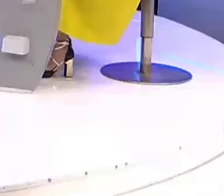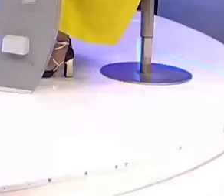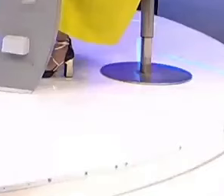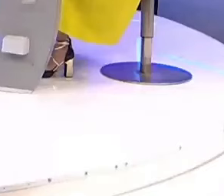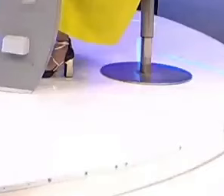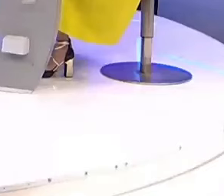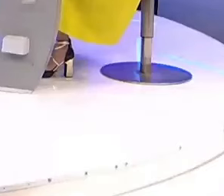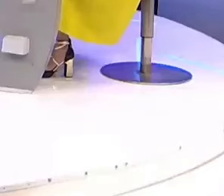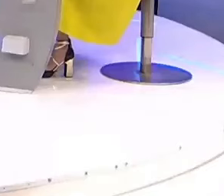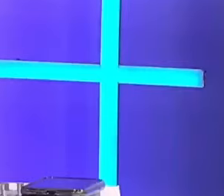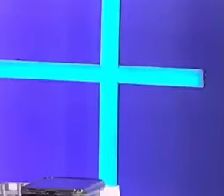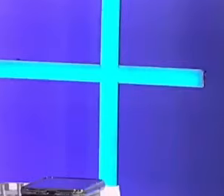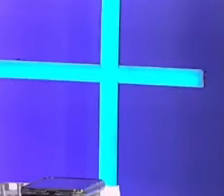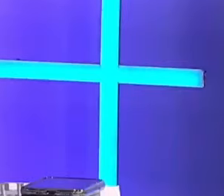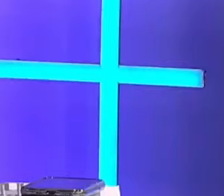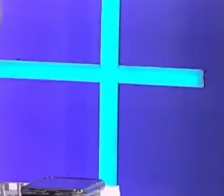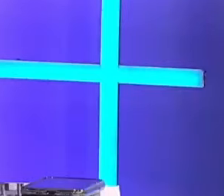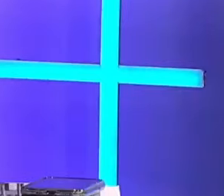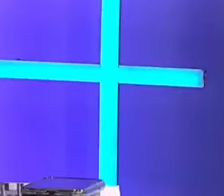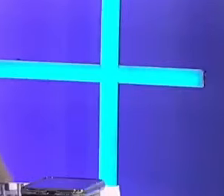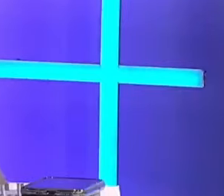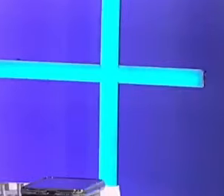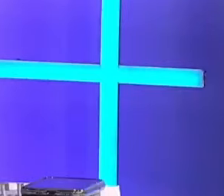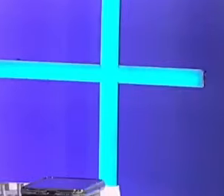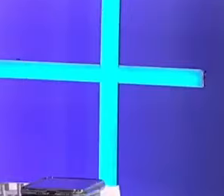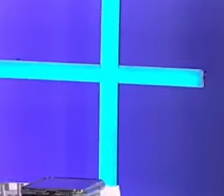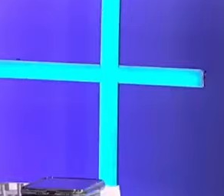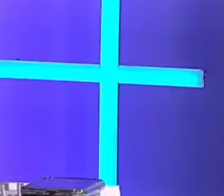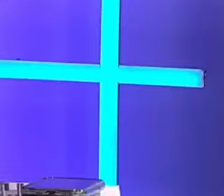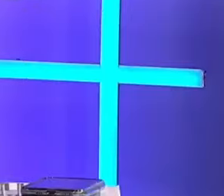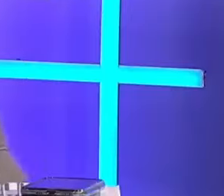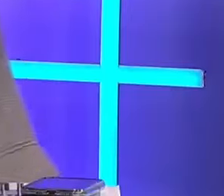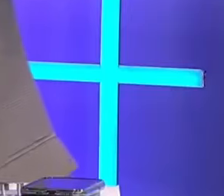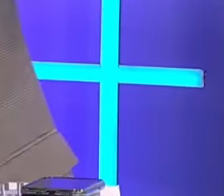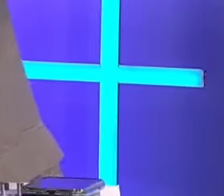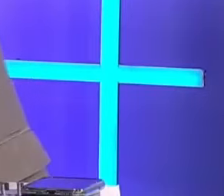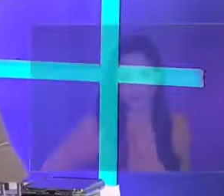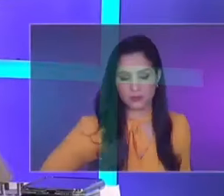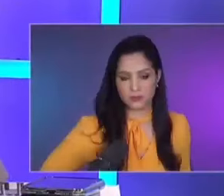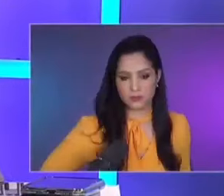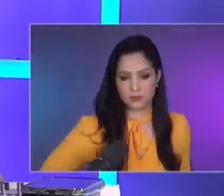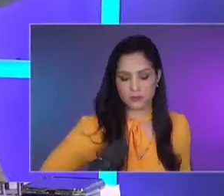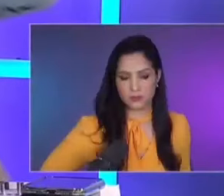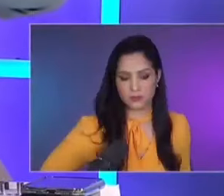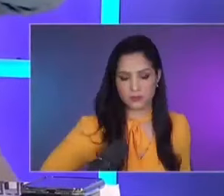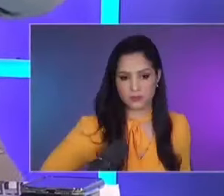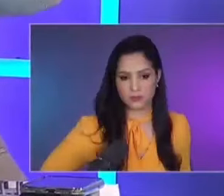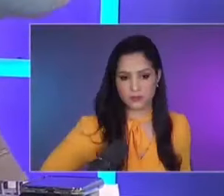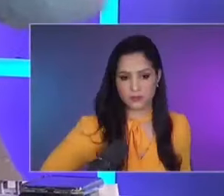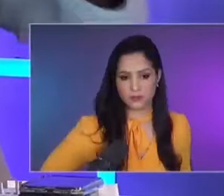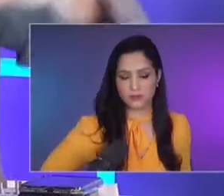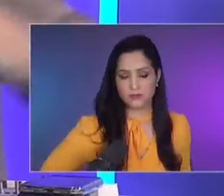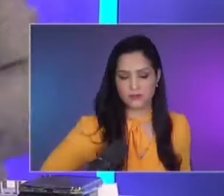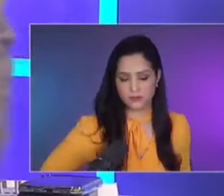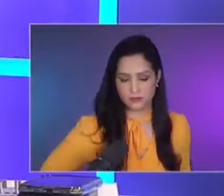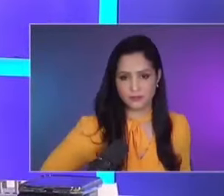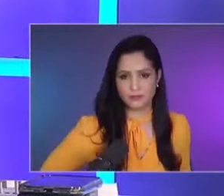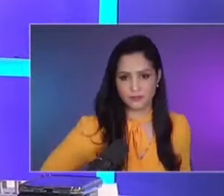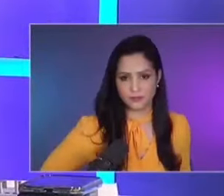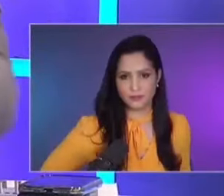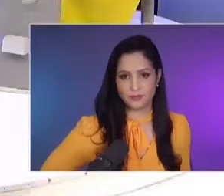el principio se debatió la ley se se democrati la